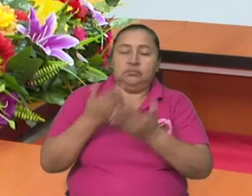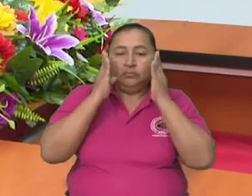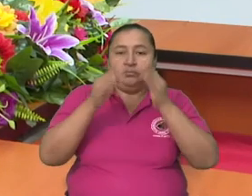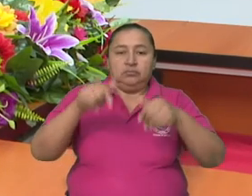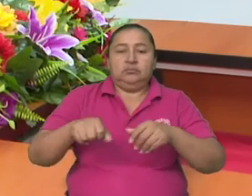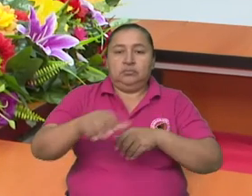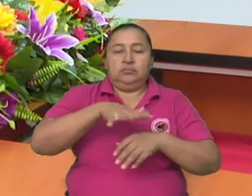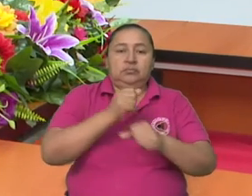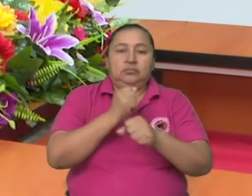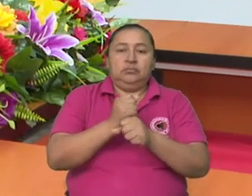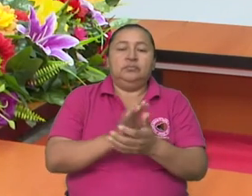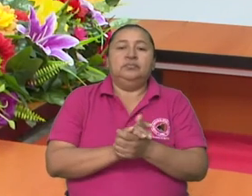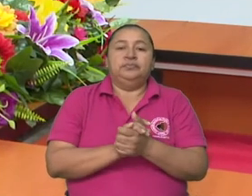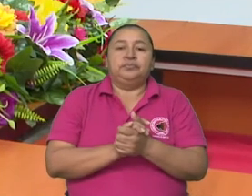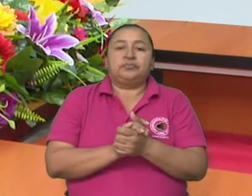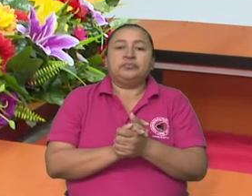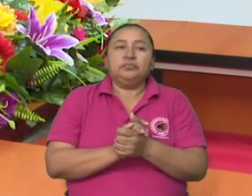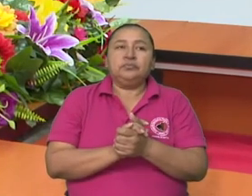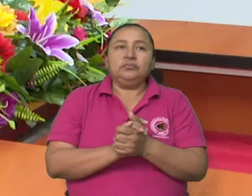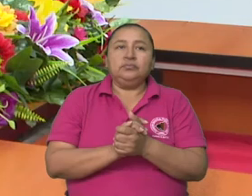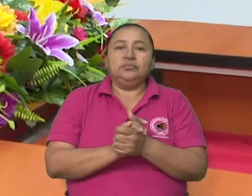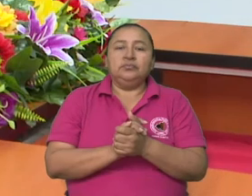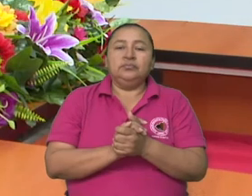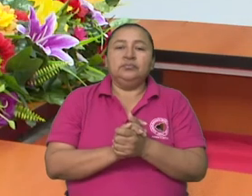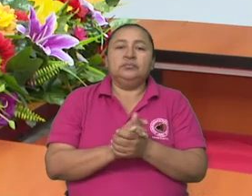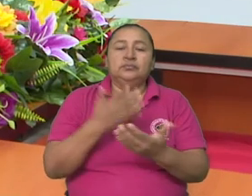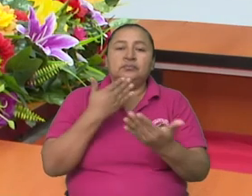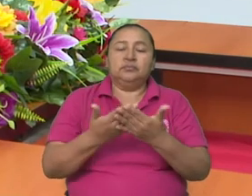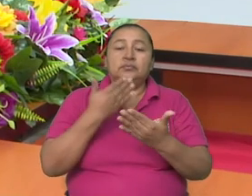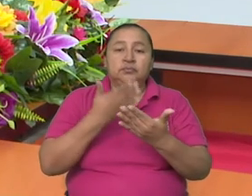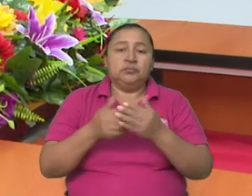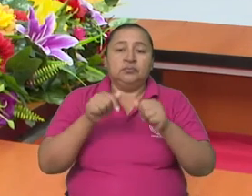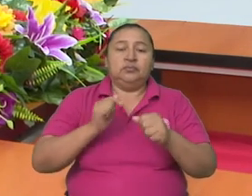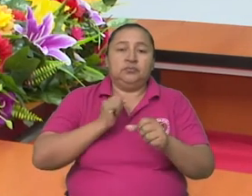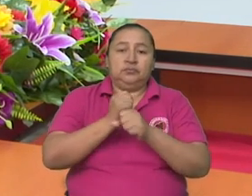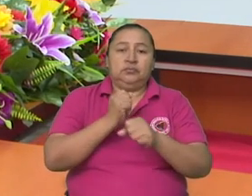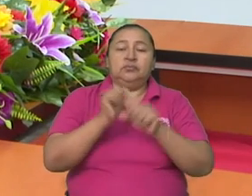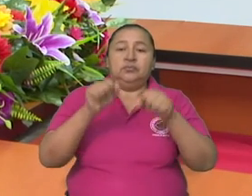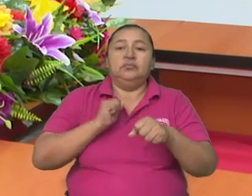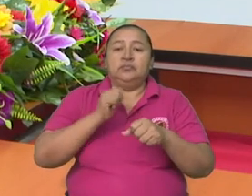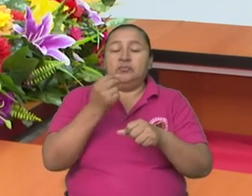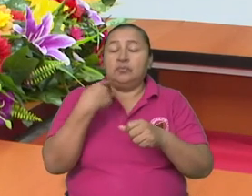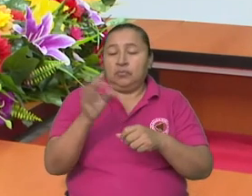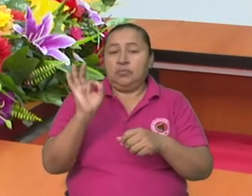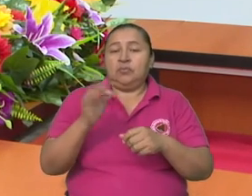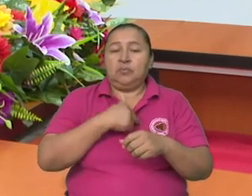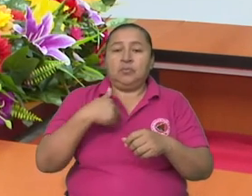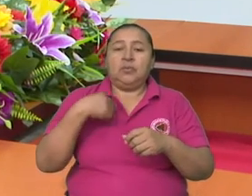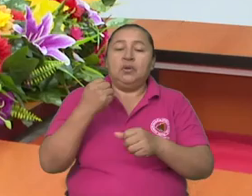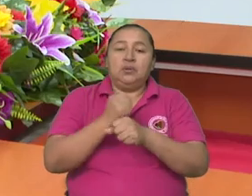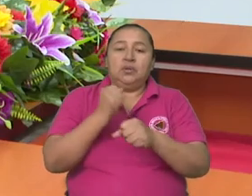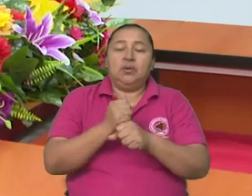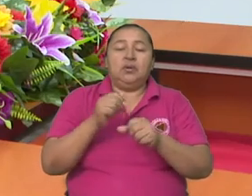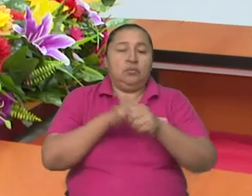espacio de trabajo. Muchas gracias por darnos la oportunidad de informarle a nuestro pueblo lo que nuestro gobierno hace día a día a través de la empresa